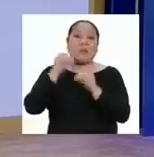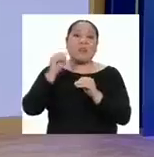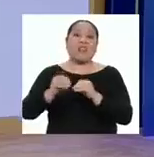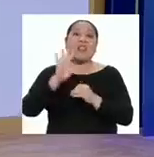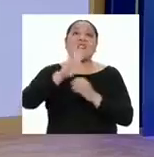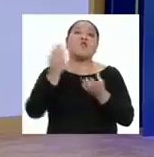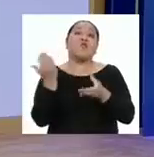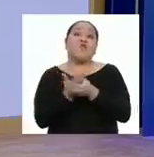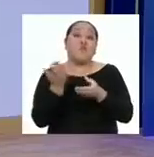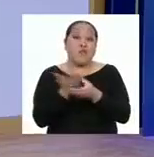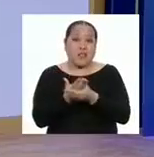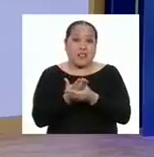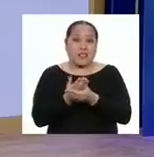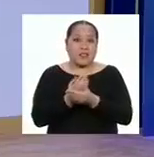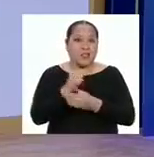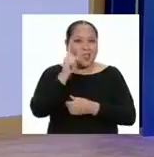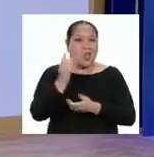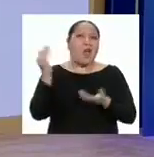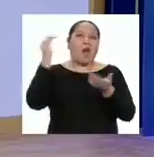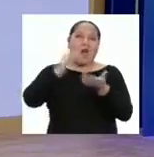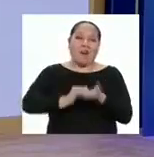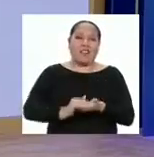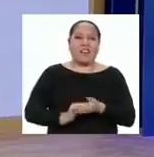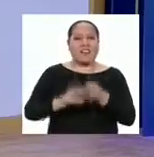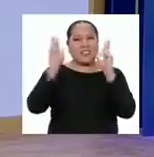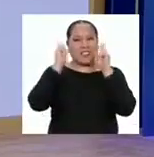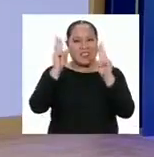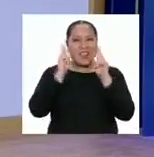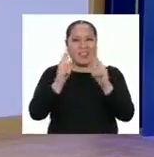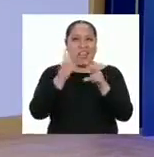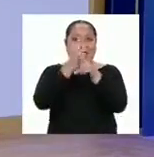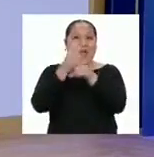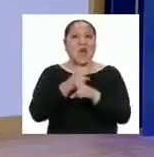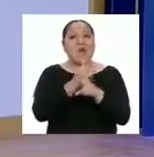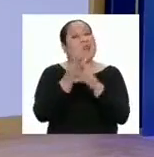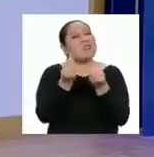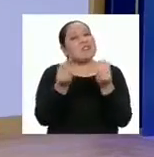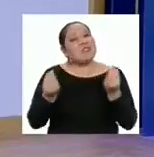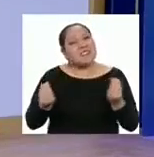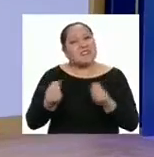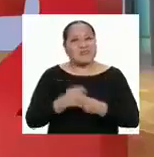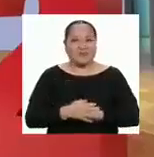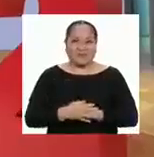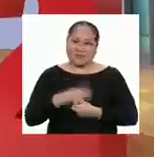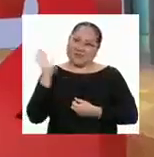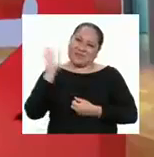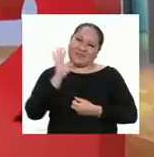en sus portafolios. Y una vez más, mucha suerte y cuídense montones.